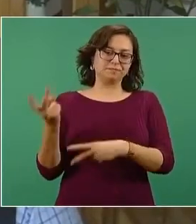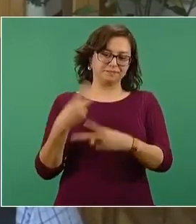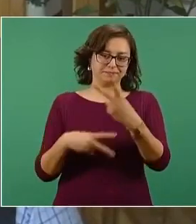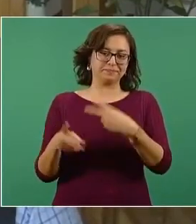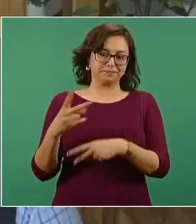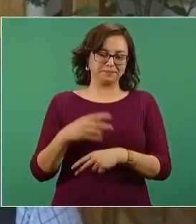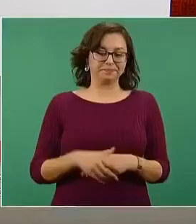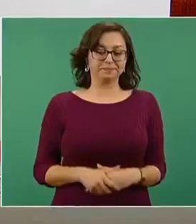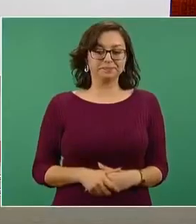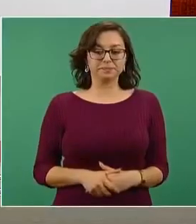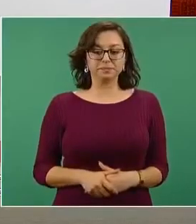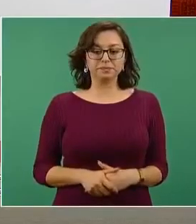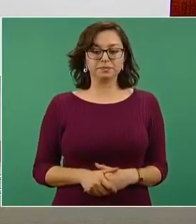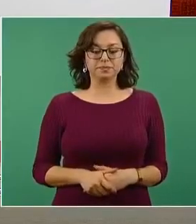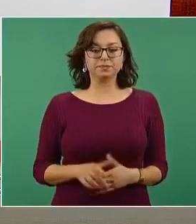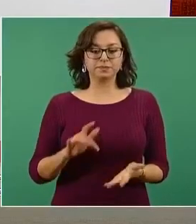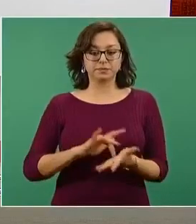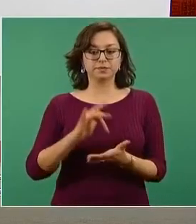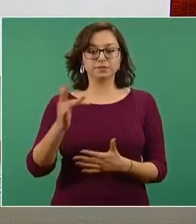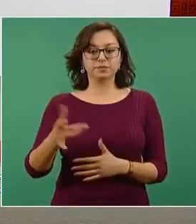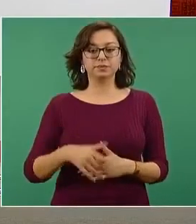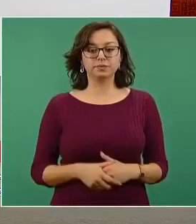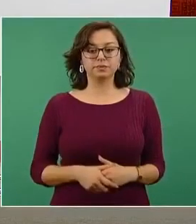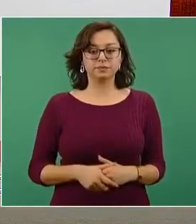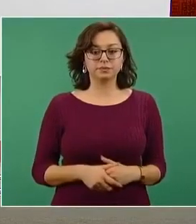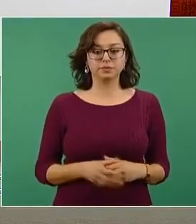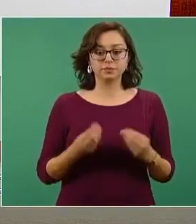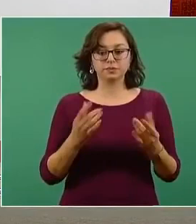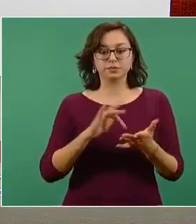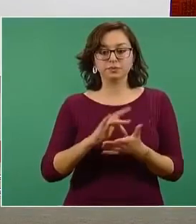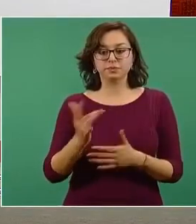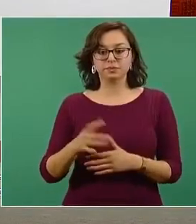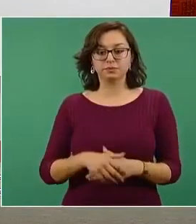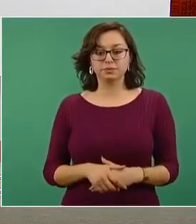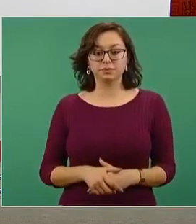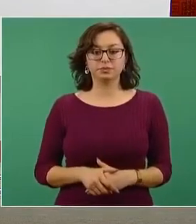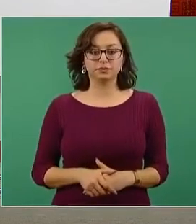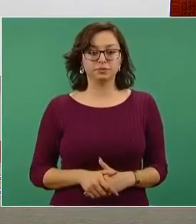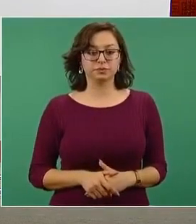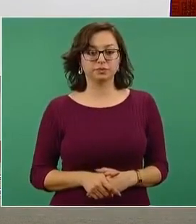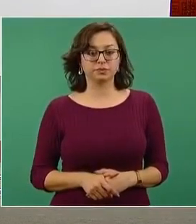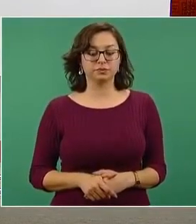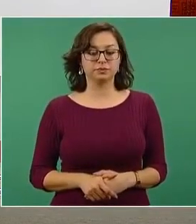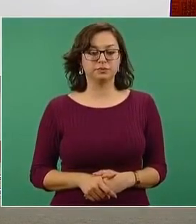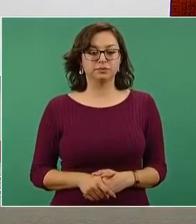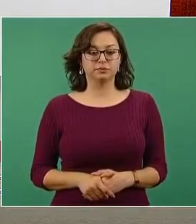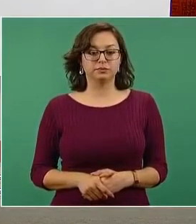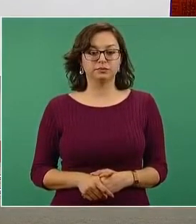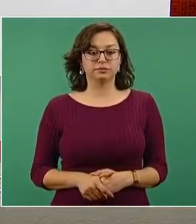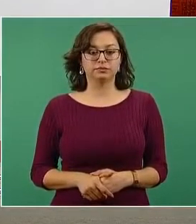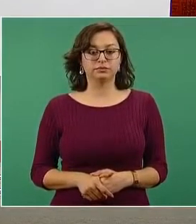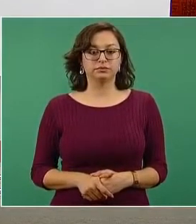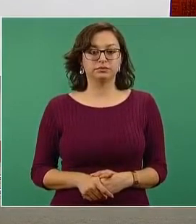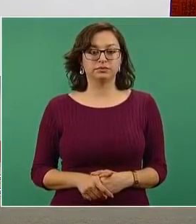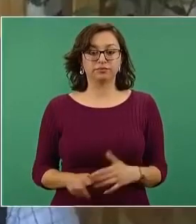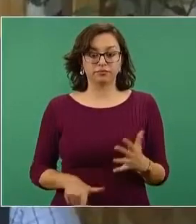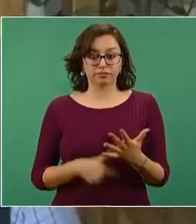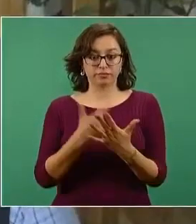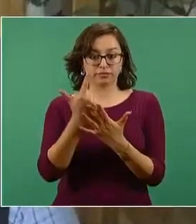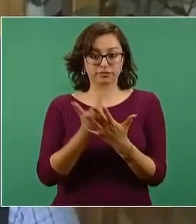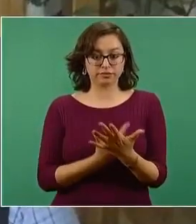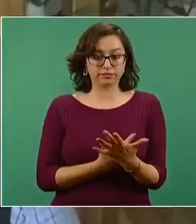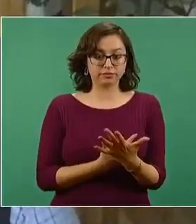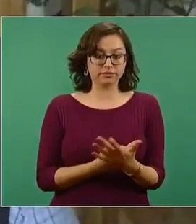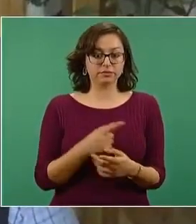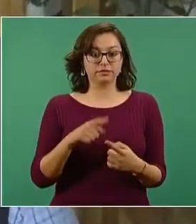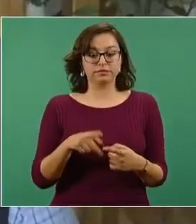sus actividades. Gracias. Muchas gracias. Bien, seguimos con la lista. Tenemos